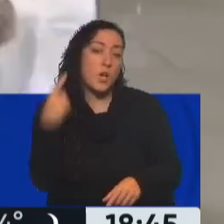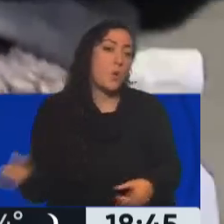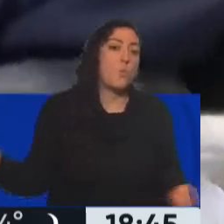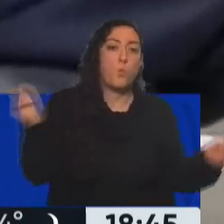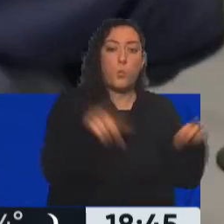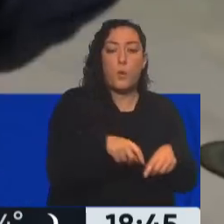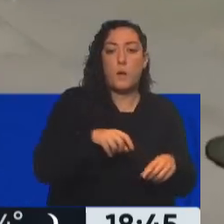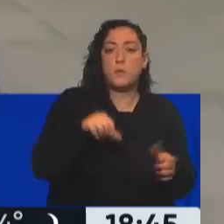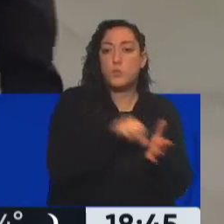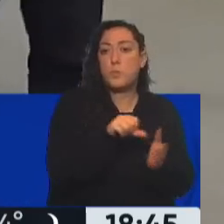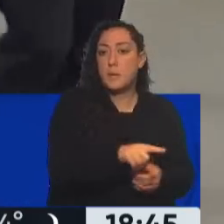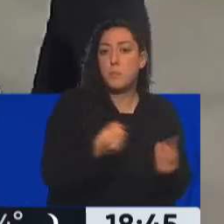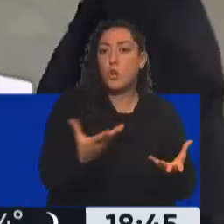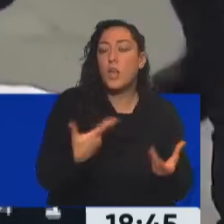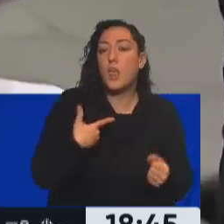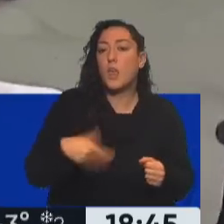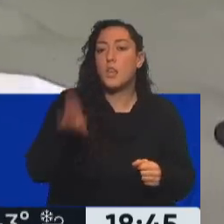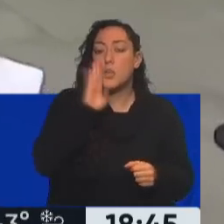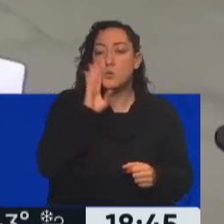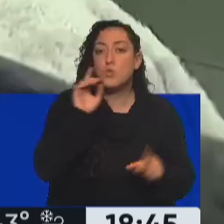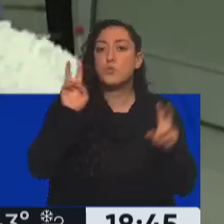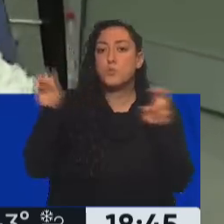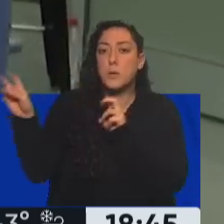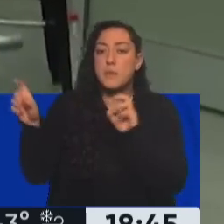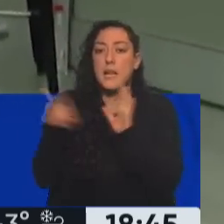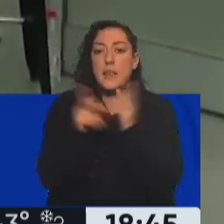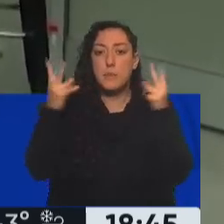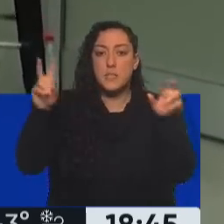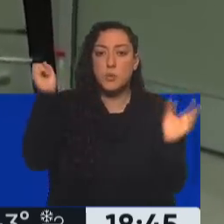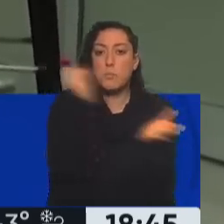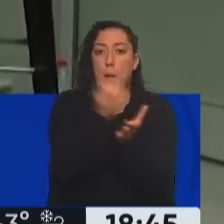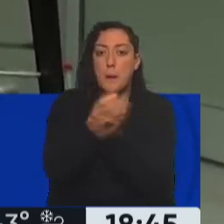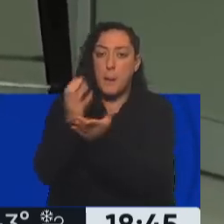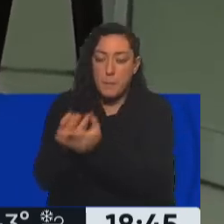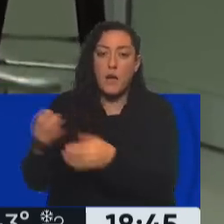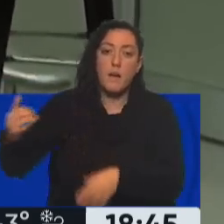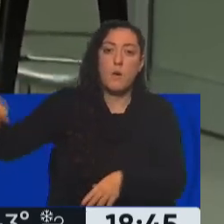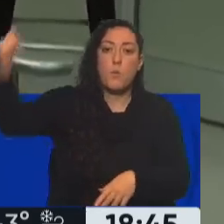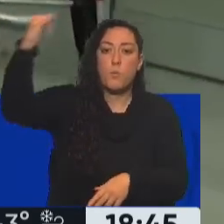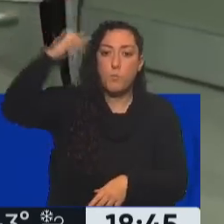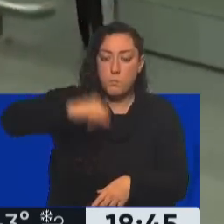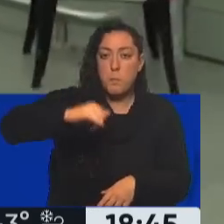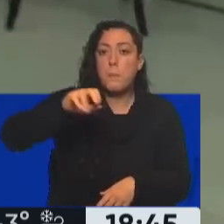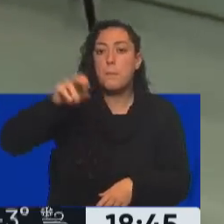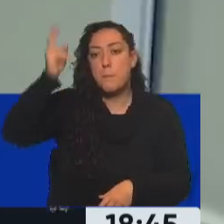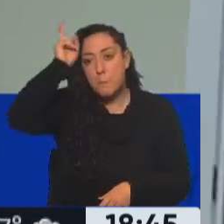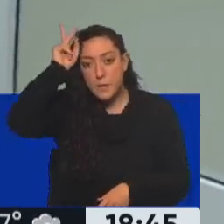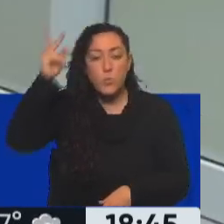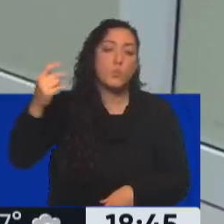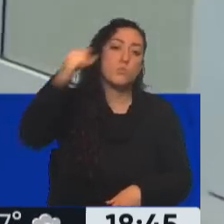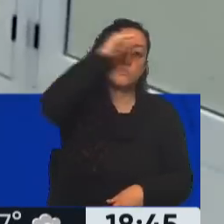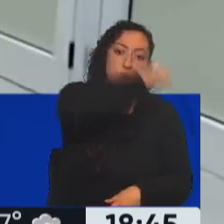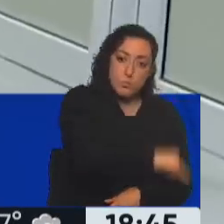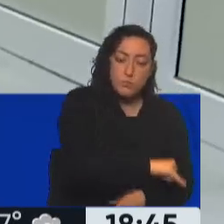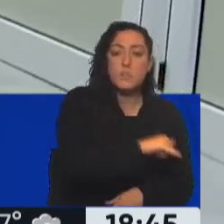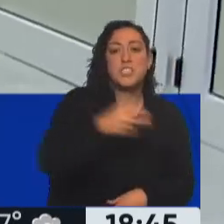ser expulsado de los Estados Unidos por presuntas infracciones a leyes migratorias. El vuelo, que hizo escala en Perú, forma parte de las políticas impulsadas